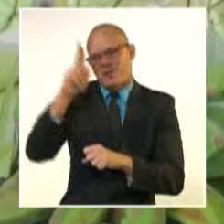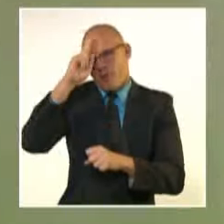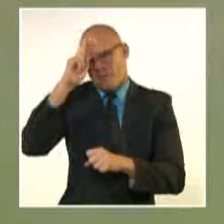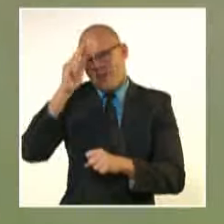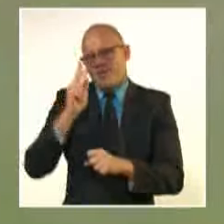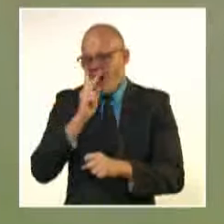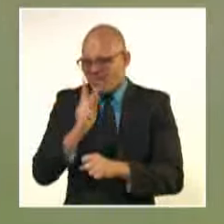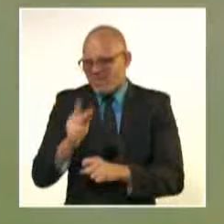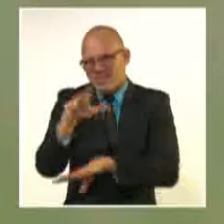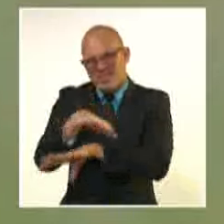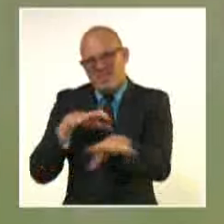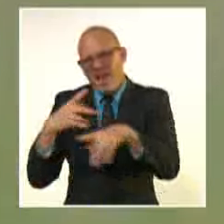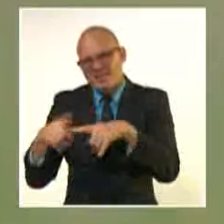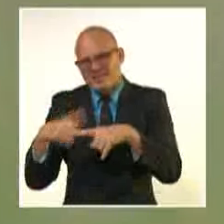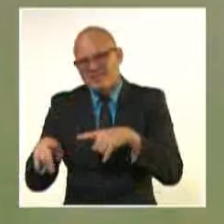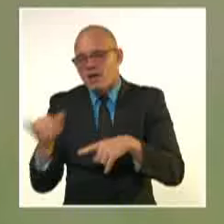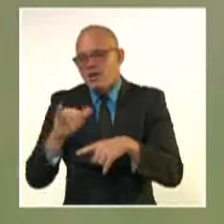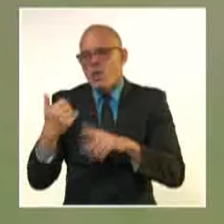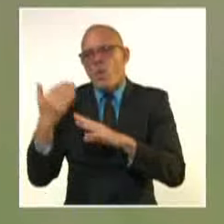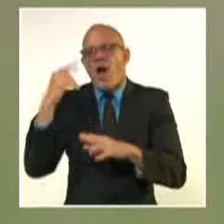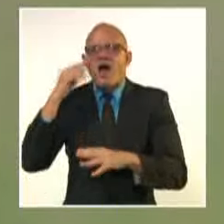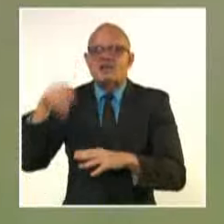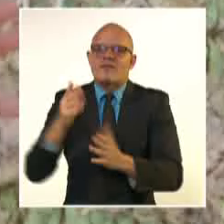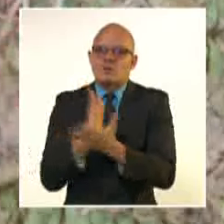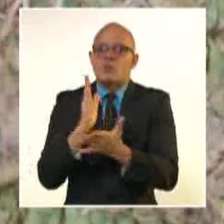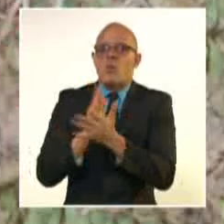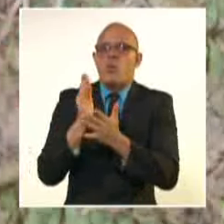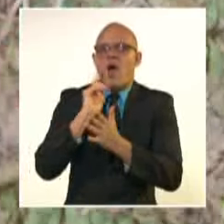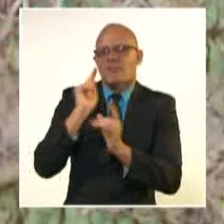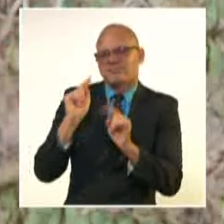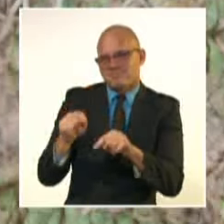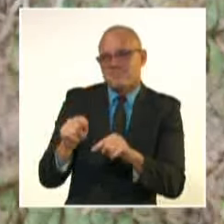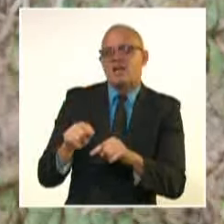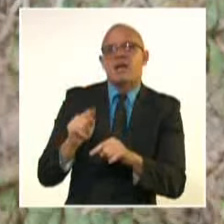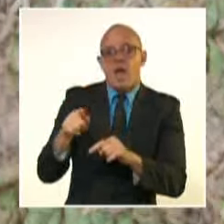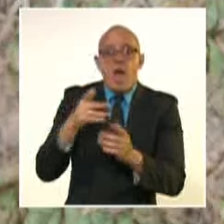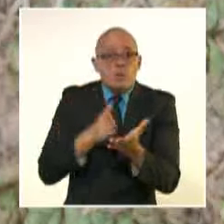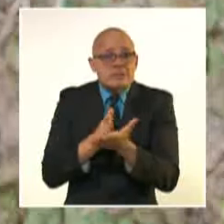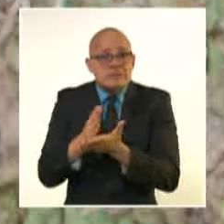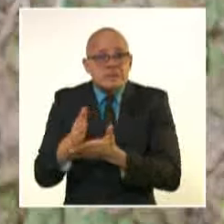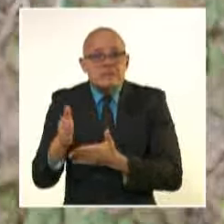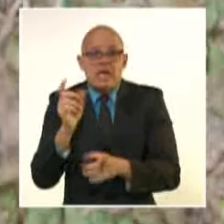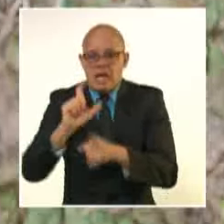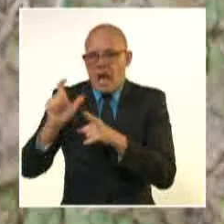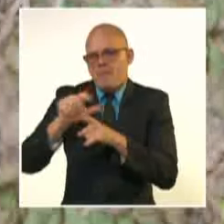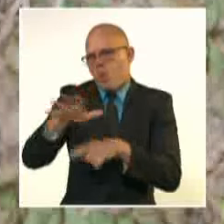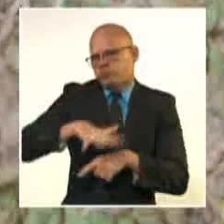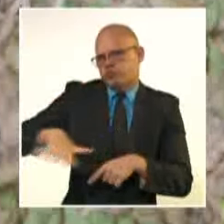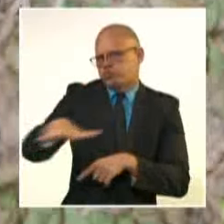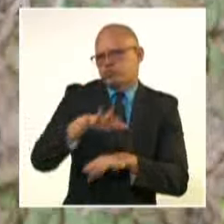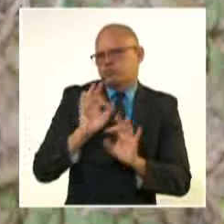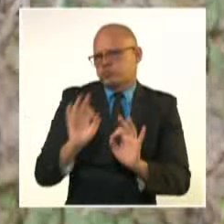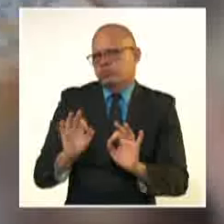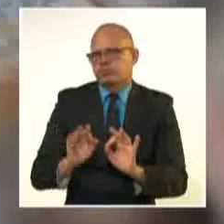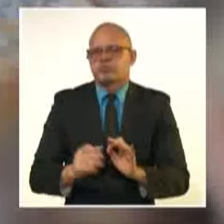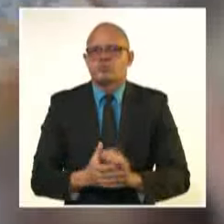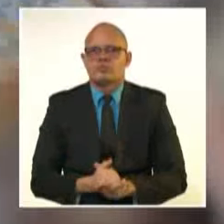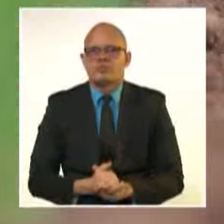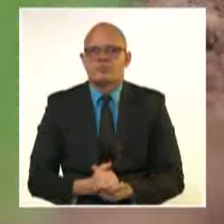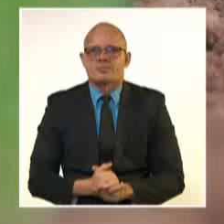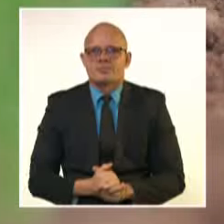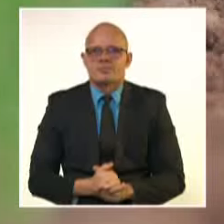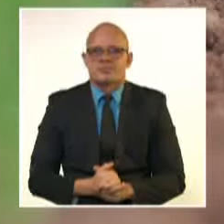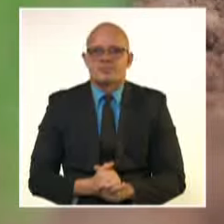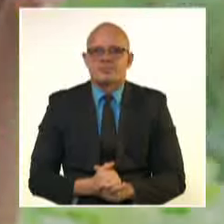ejemplo, formados en la Fundación Antonio Núñez Jiménez, mantienen su finca en los alrededores de la cuenca del río